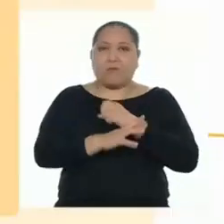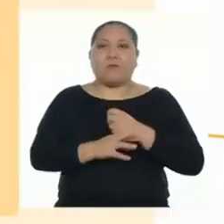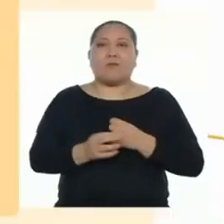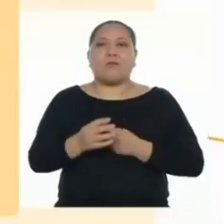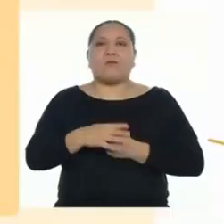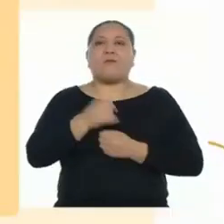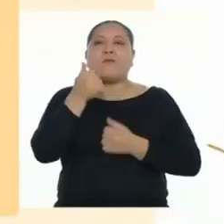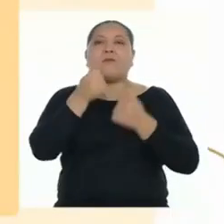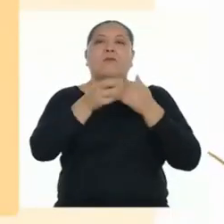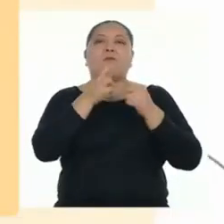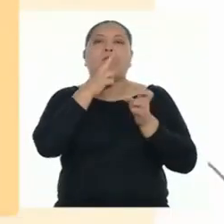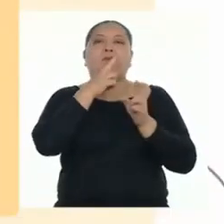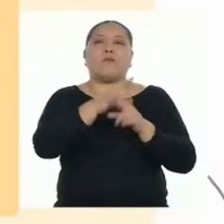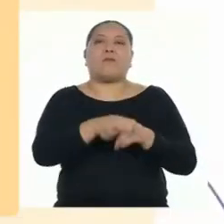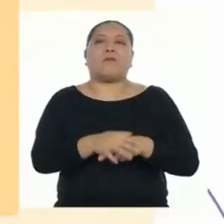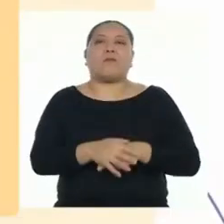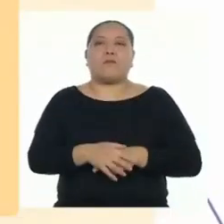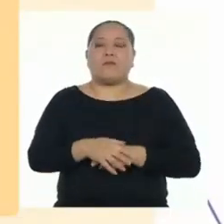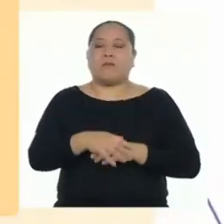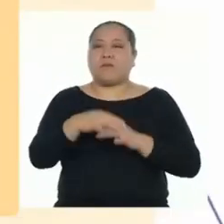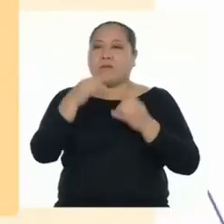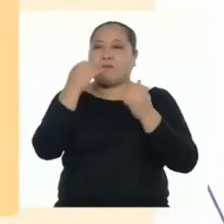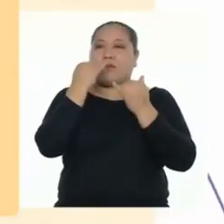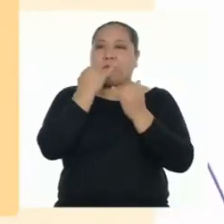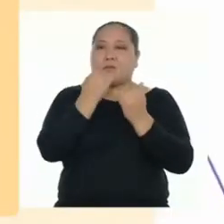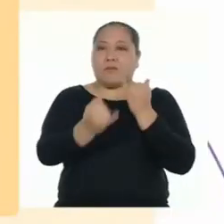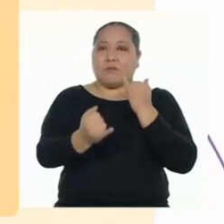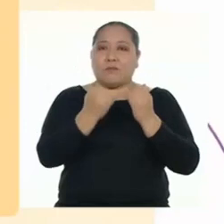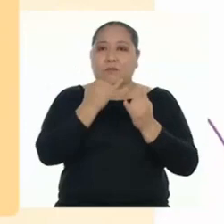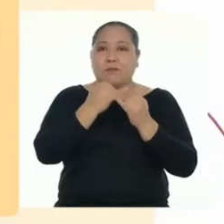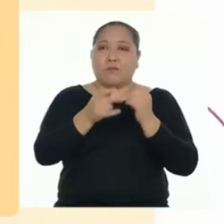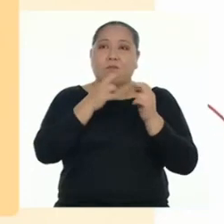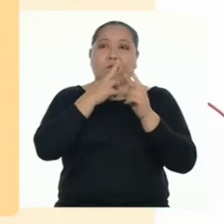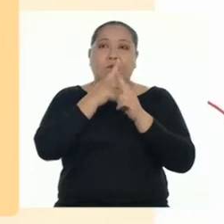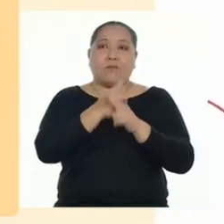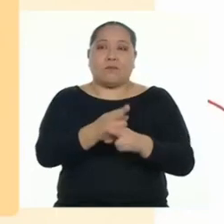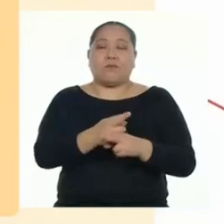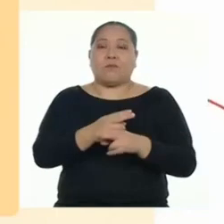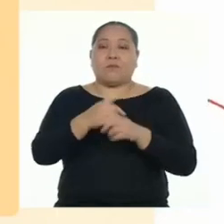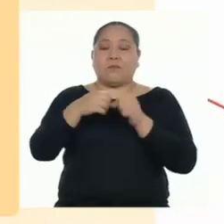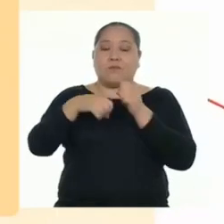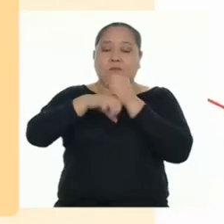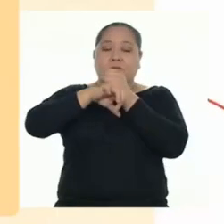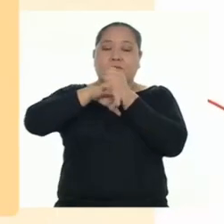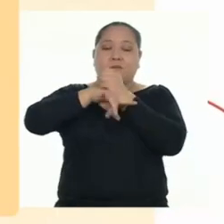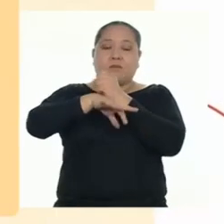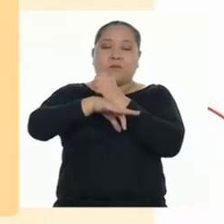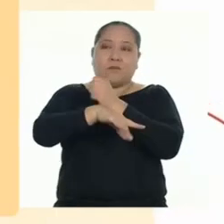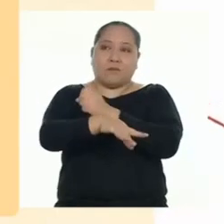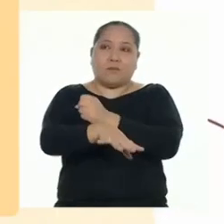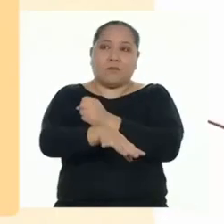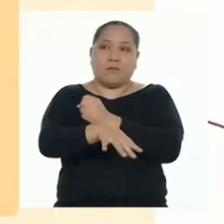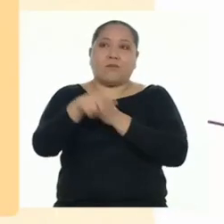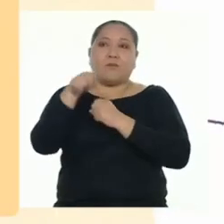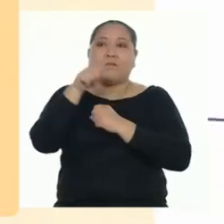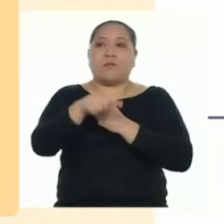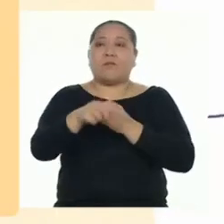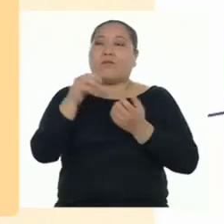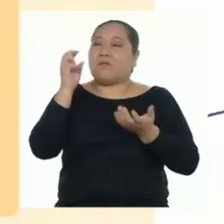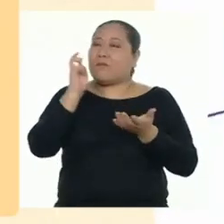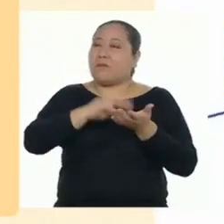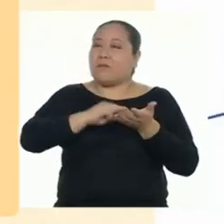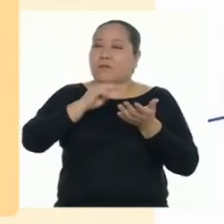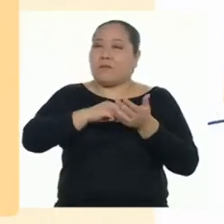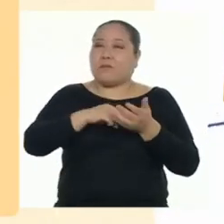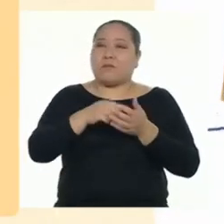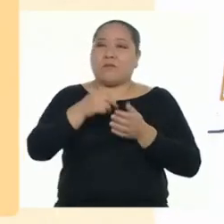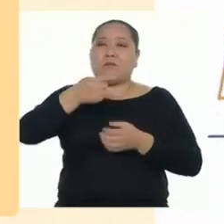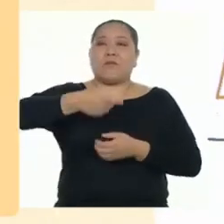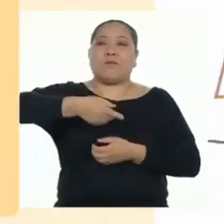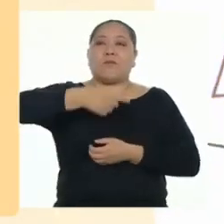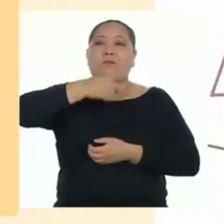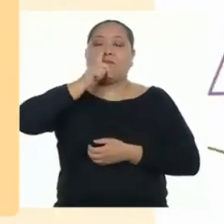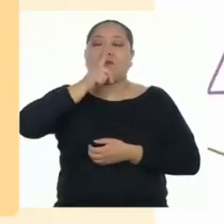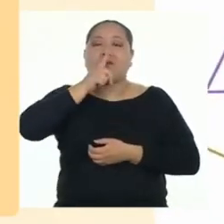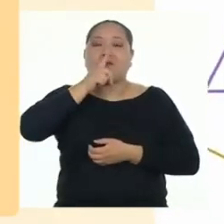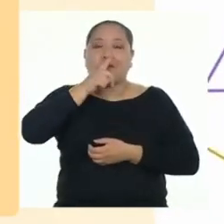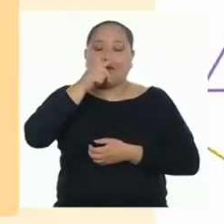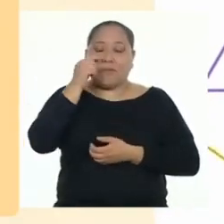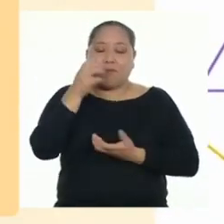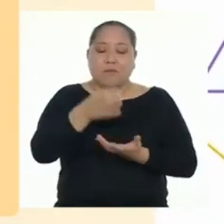respuesta? La conclusión sería que la raíz de la cebolla creció en mayor proporción en el